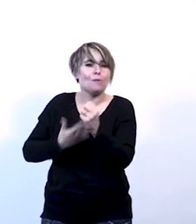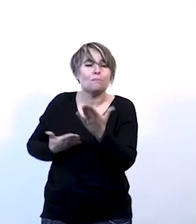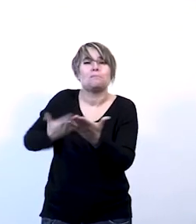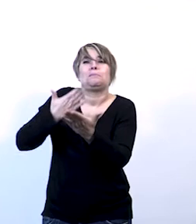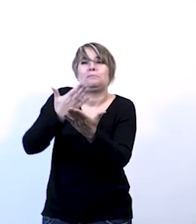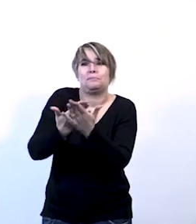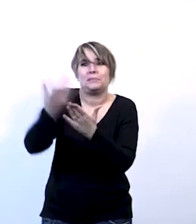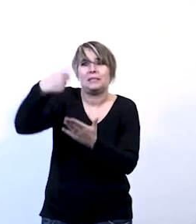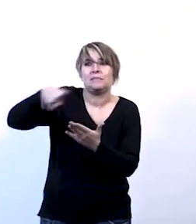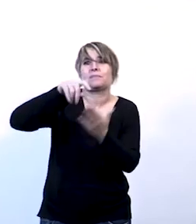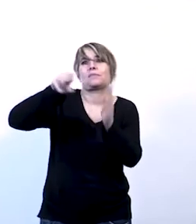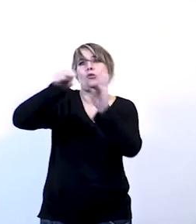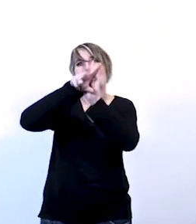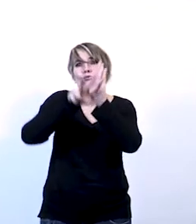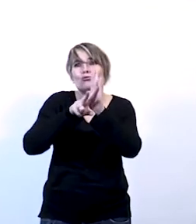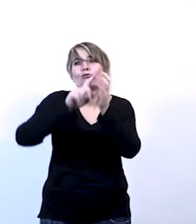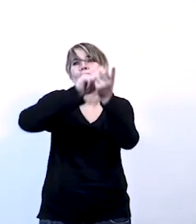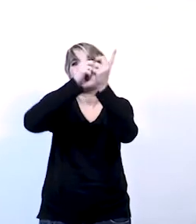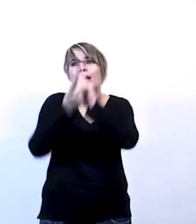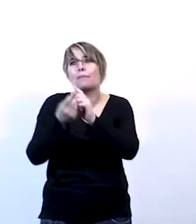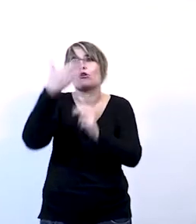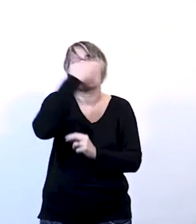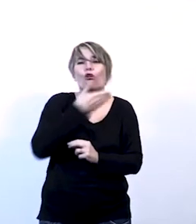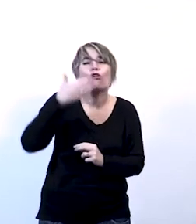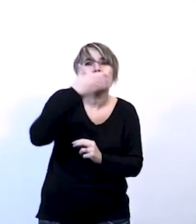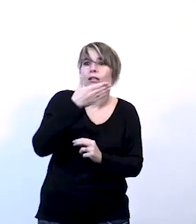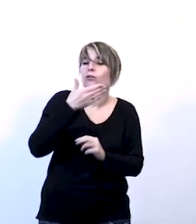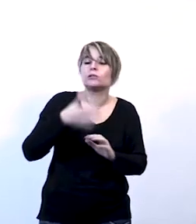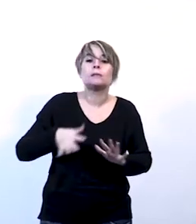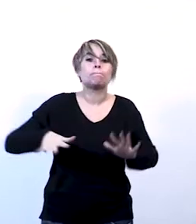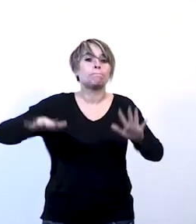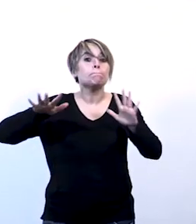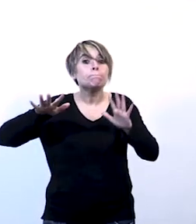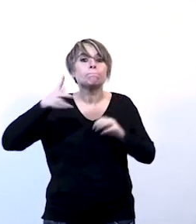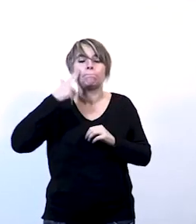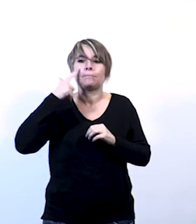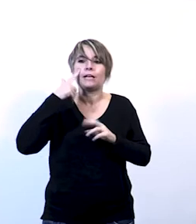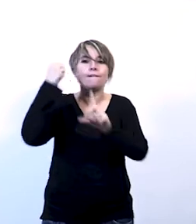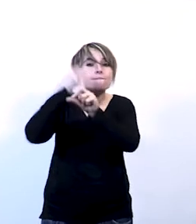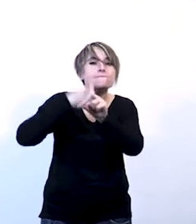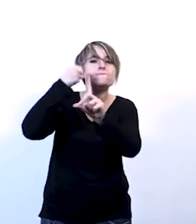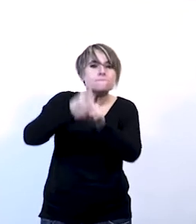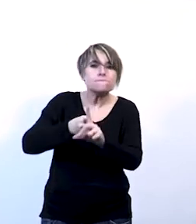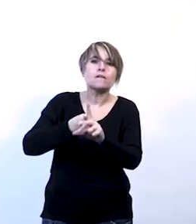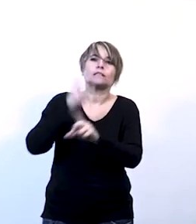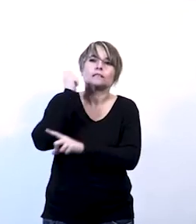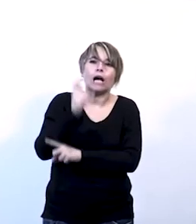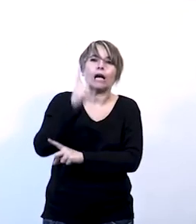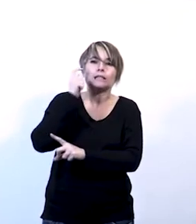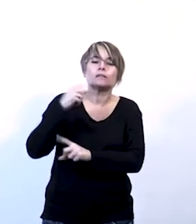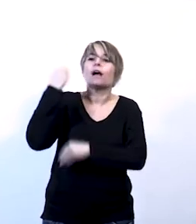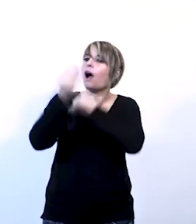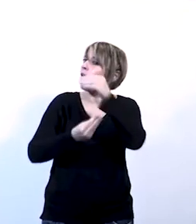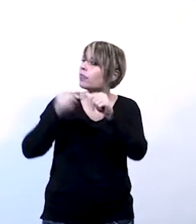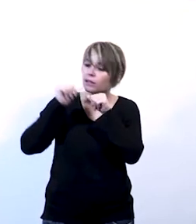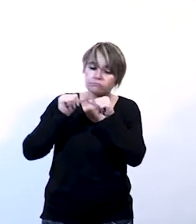cambio en el currículum de los colegios. Pero una de las cosas es la persistencia, seguir haciendo lo que